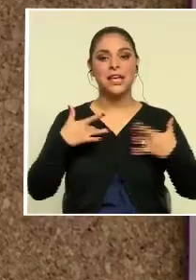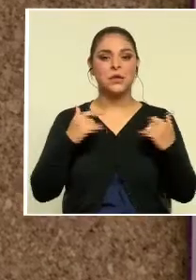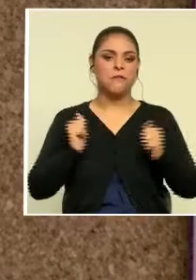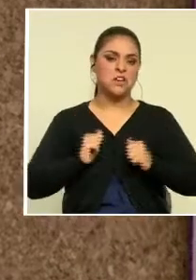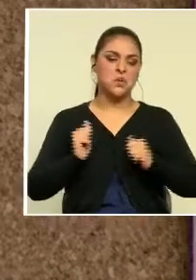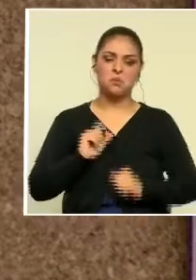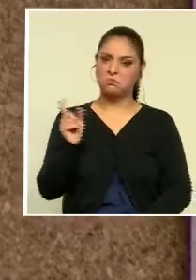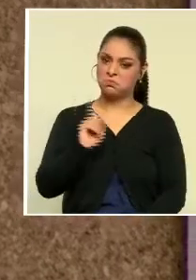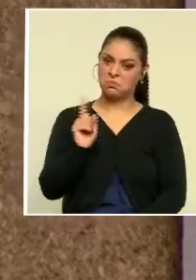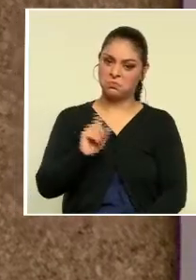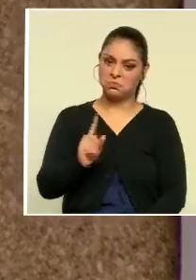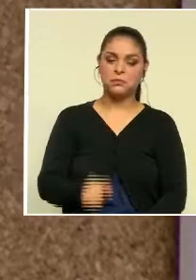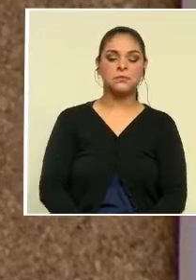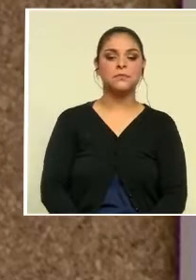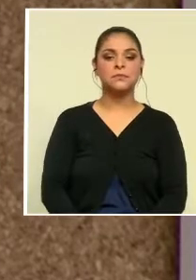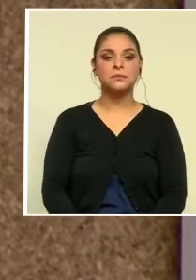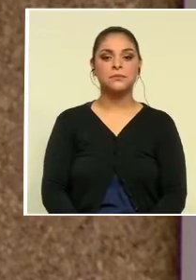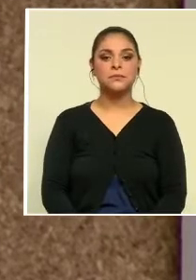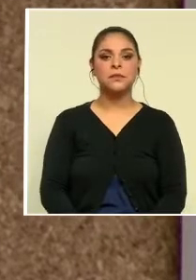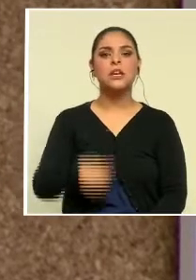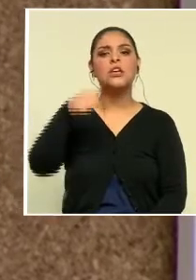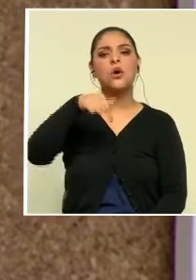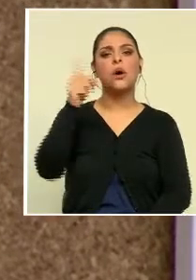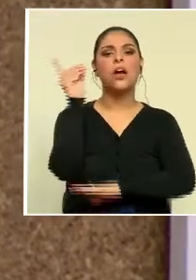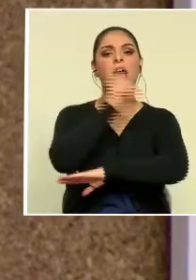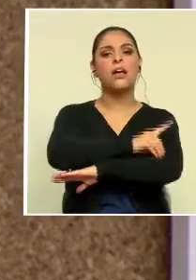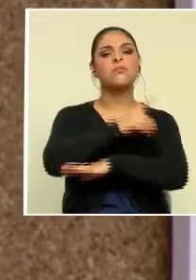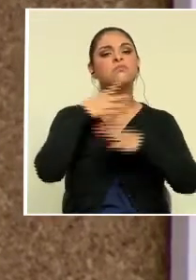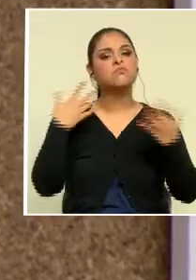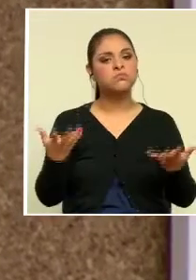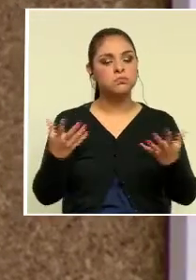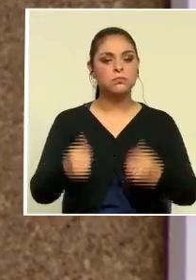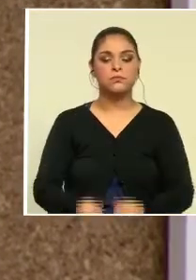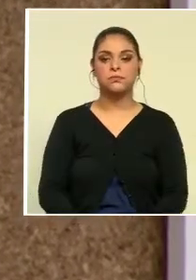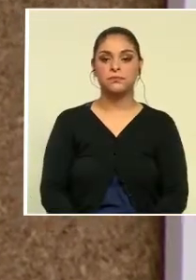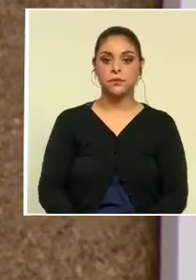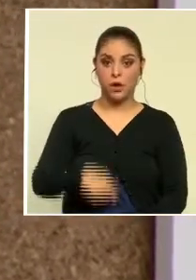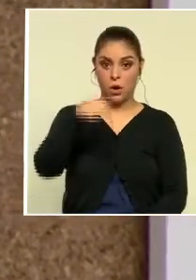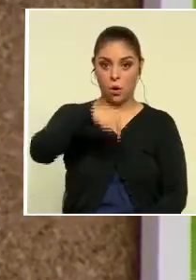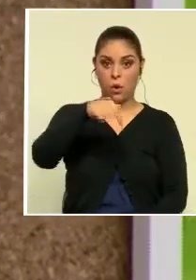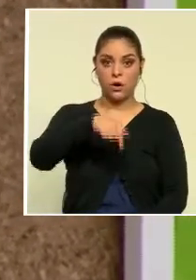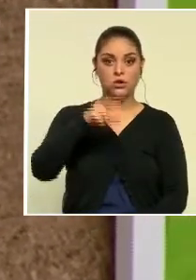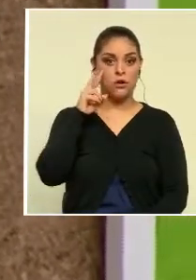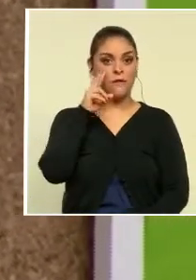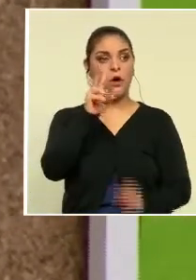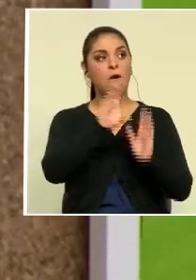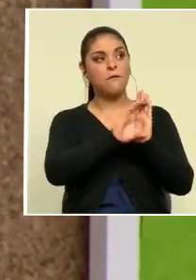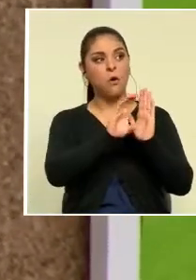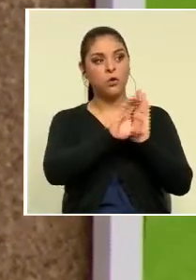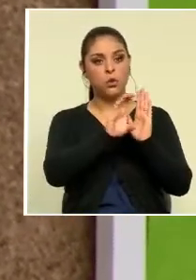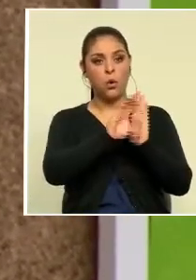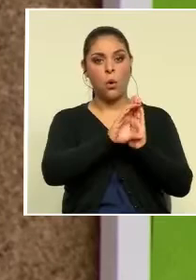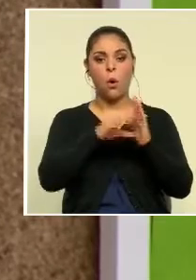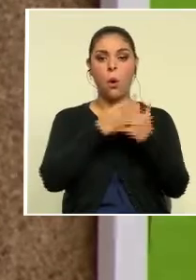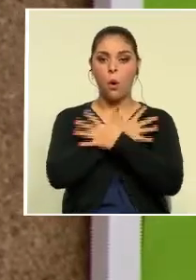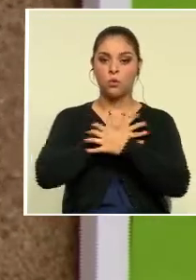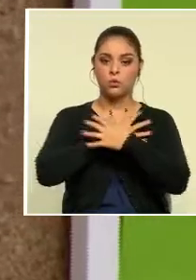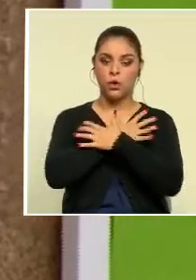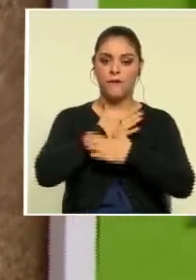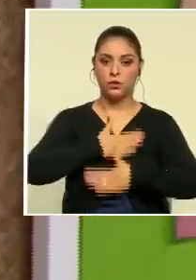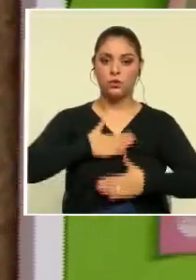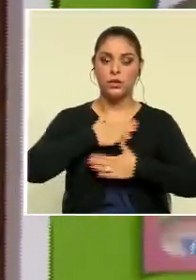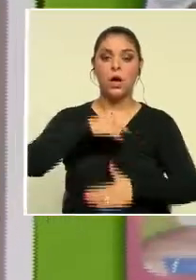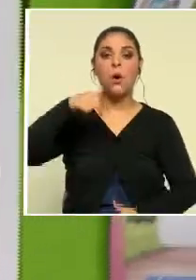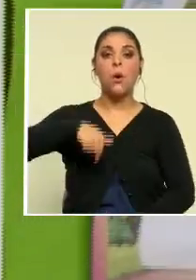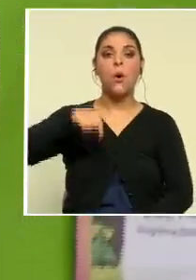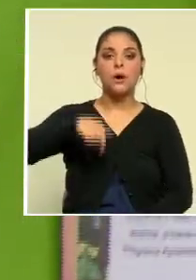y vuelo y qué día será un y entonces hoy como toda la foto del oso venturoso siento que hoy es nieve oler